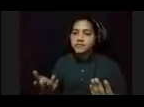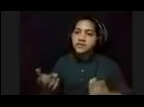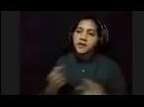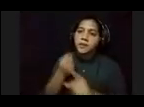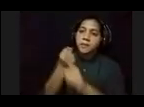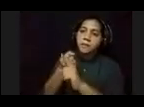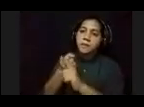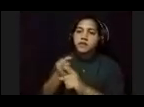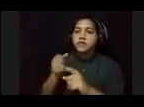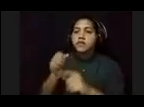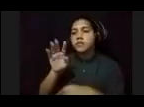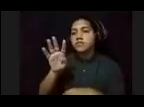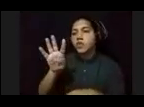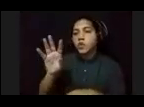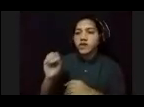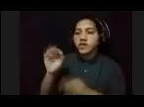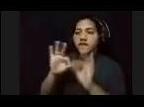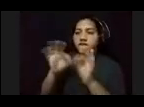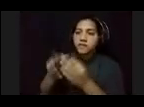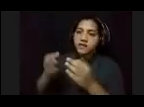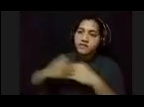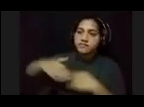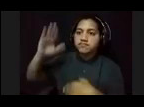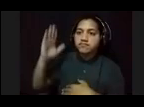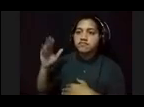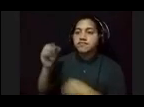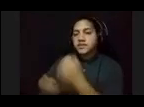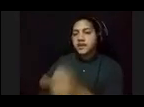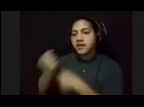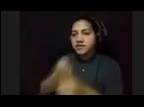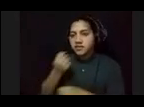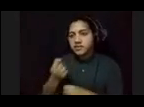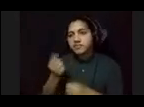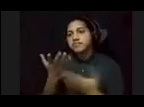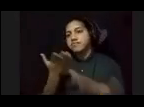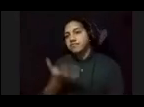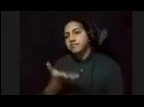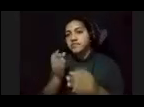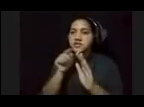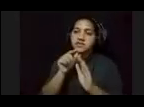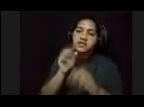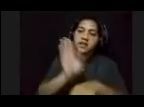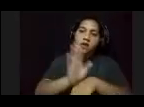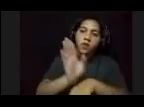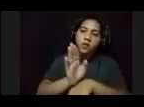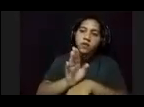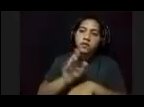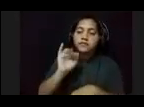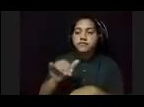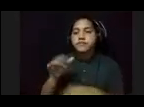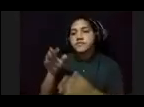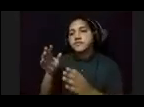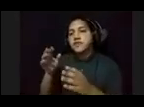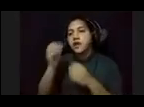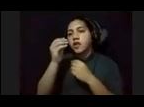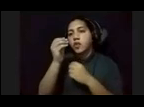de La Perla y han estado durante años viviendo de este negocio. Esta noticia se reseñó en el periódico El